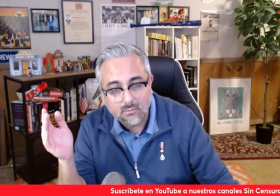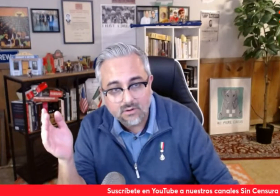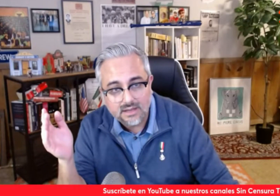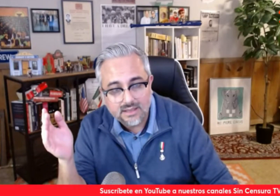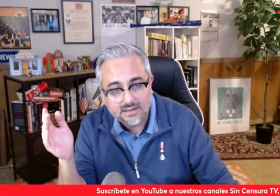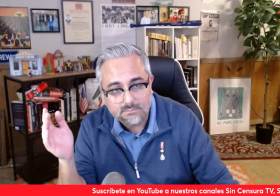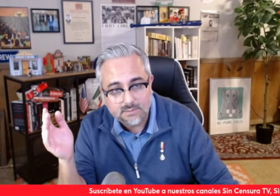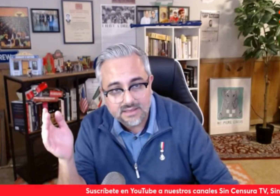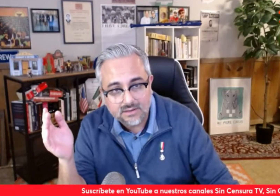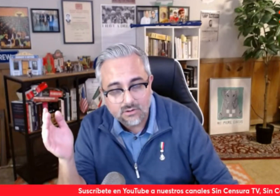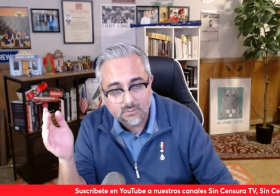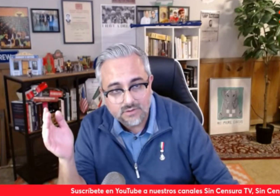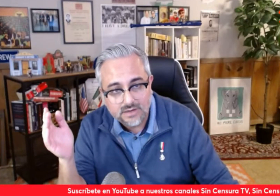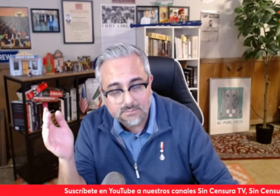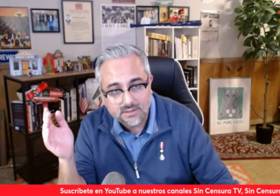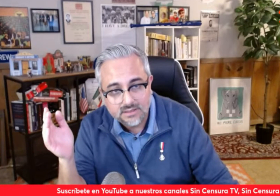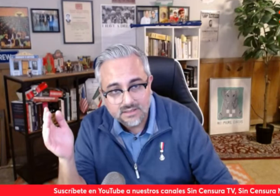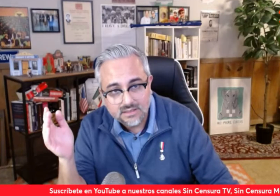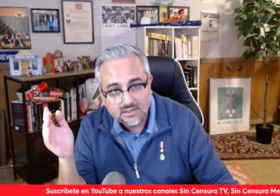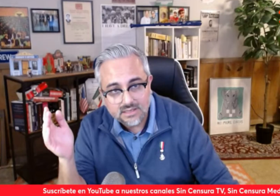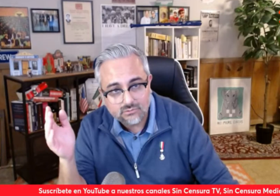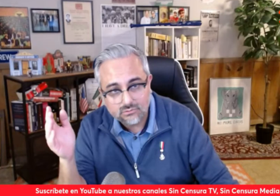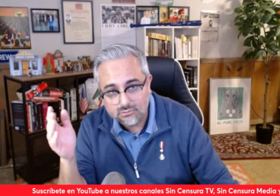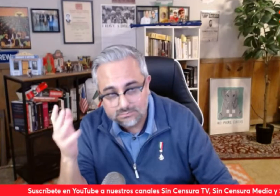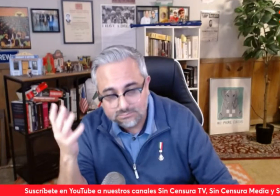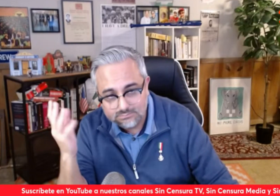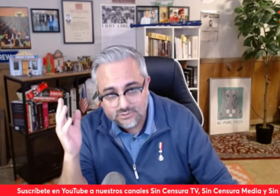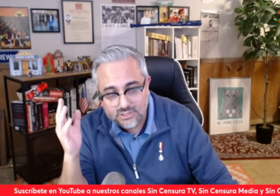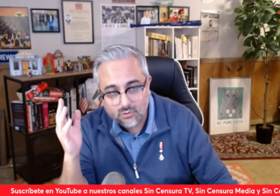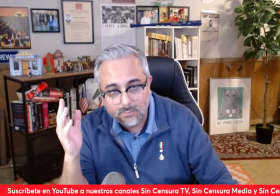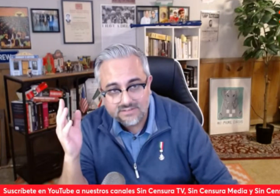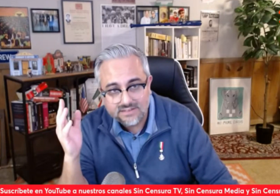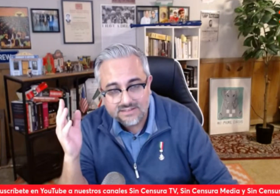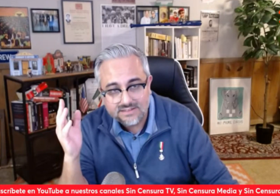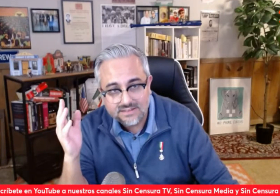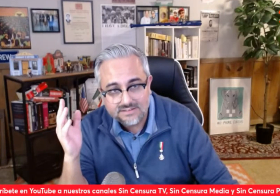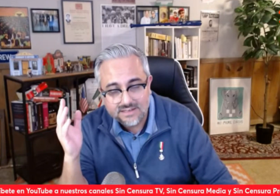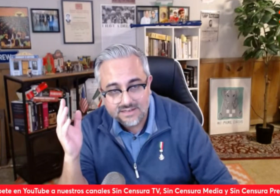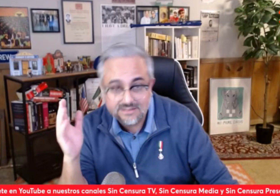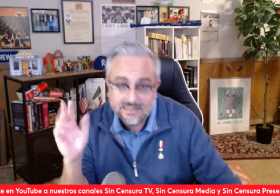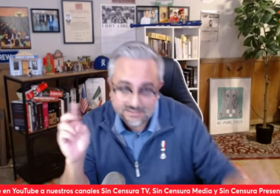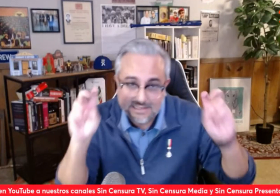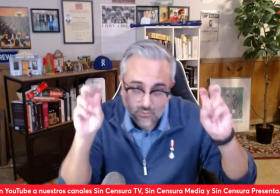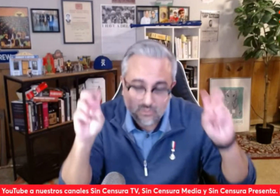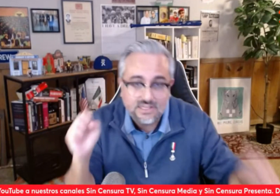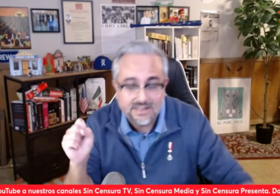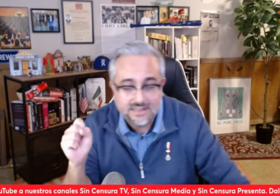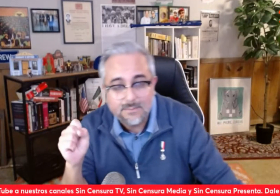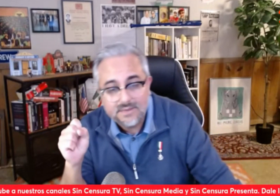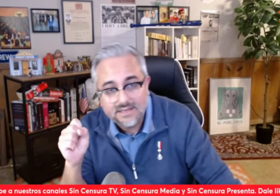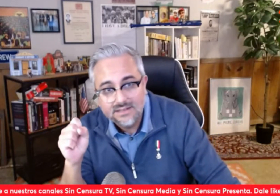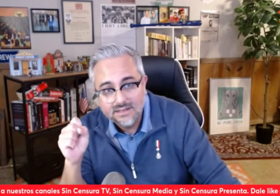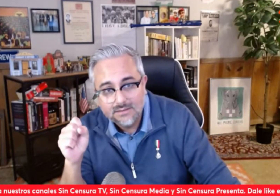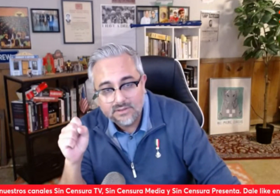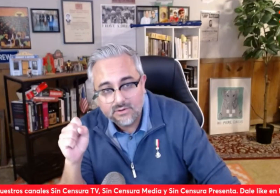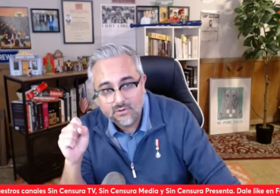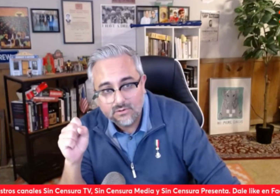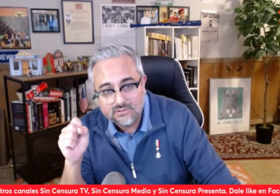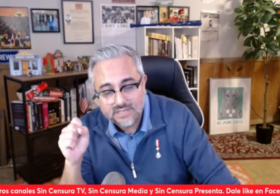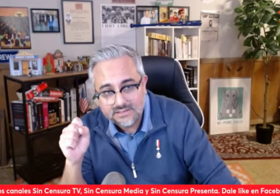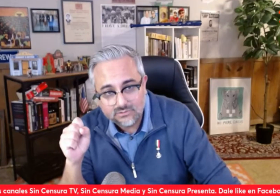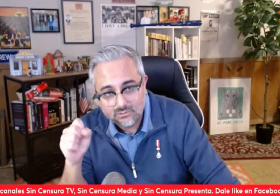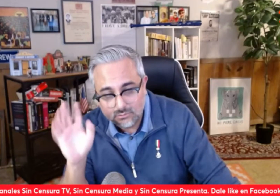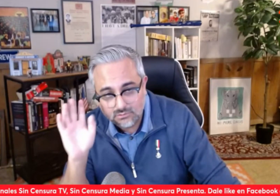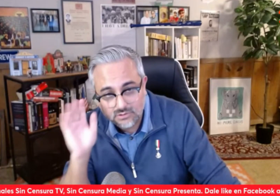tienen como rey allá en España de nombre Felipe y a su pseudopresidente de izquierda, de pseudoizquierda también,